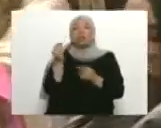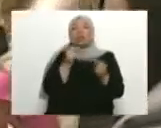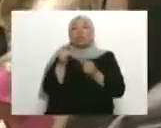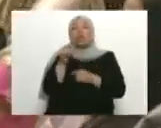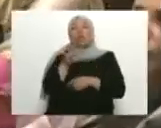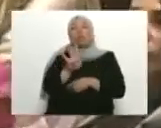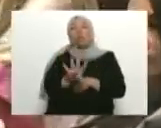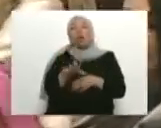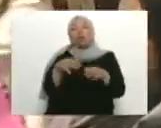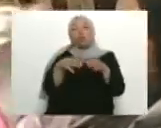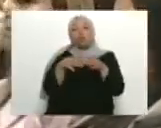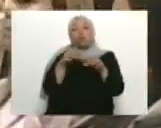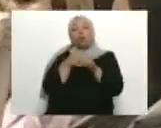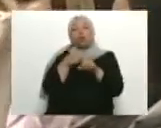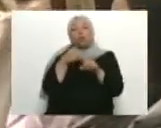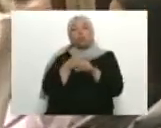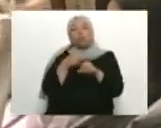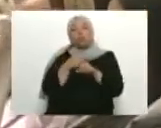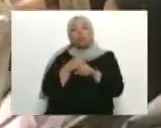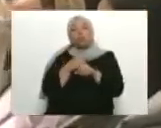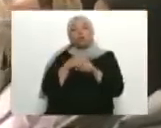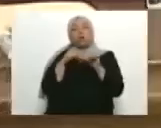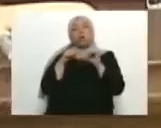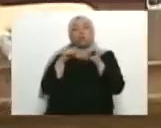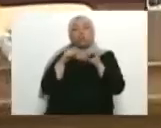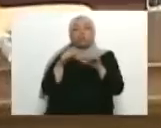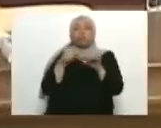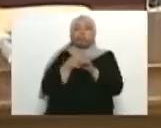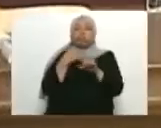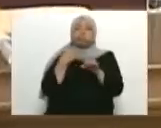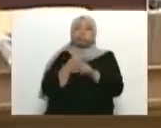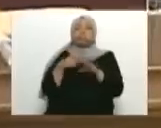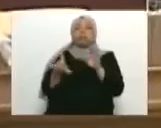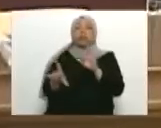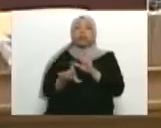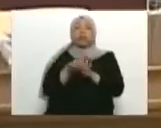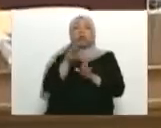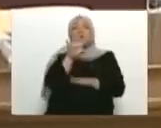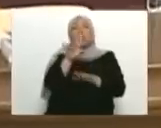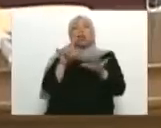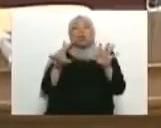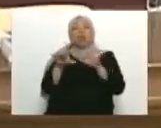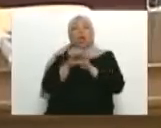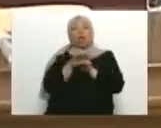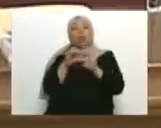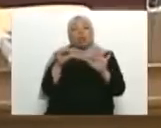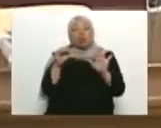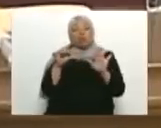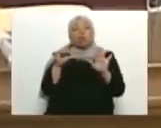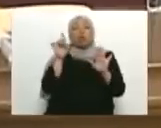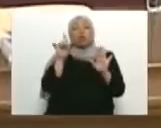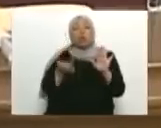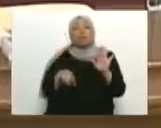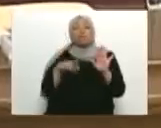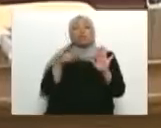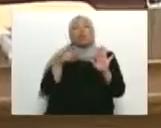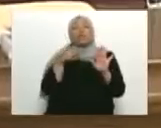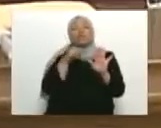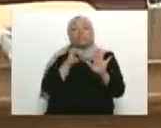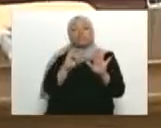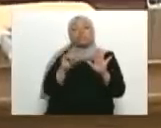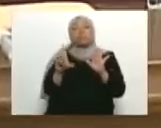mesas de trabajo los capítulos contenidos en esta ley, que contempla 46 artículos, que además también se han basado